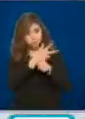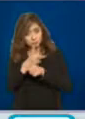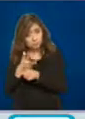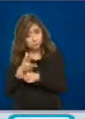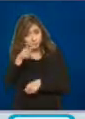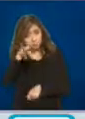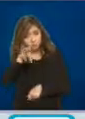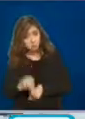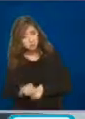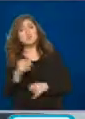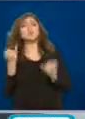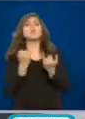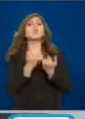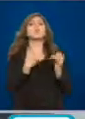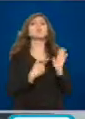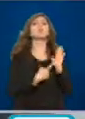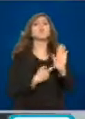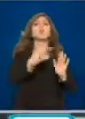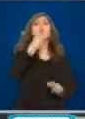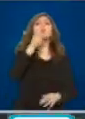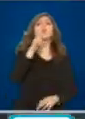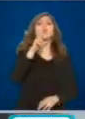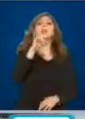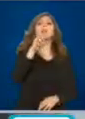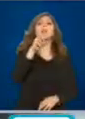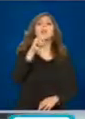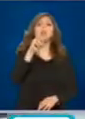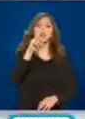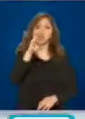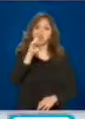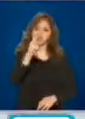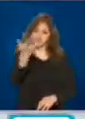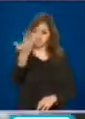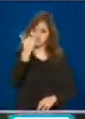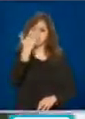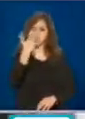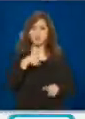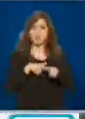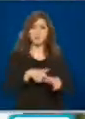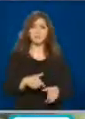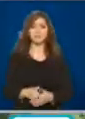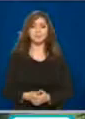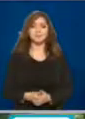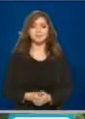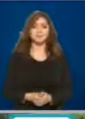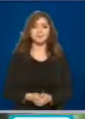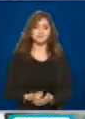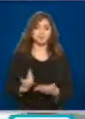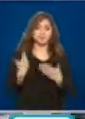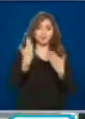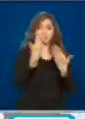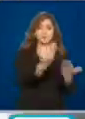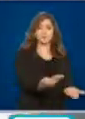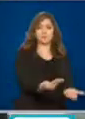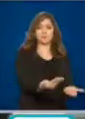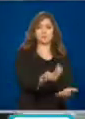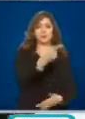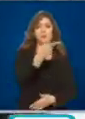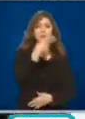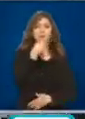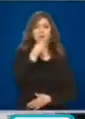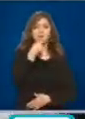si no, también le voy a mostrar a Ricardo Rocha cómo la béisbol. Sígame, sígame. Mire, aquí